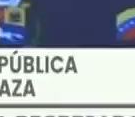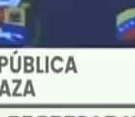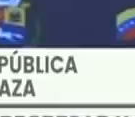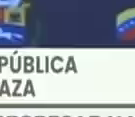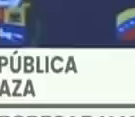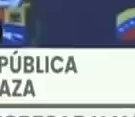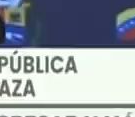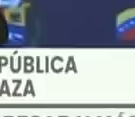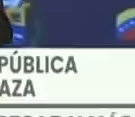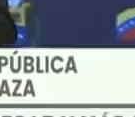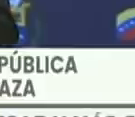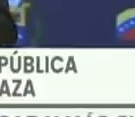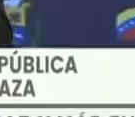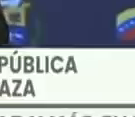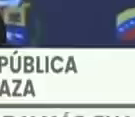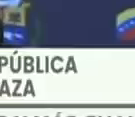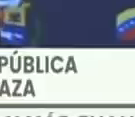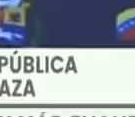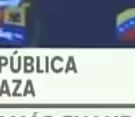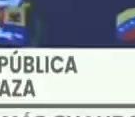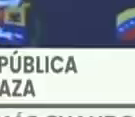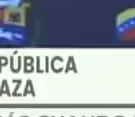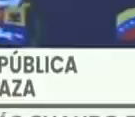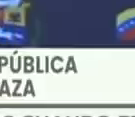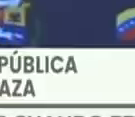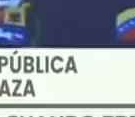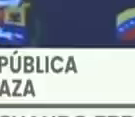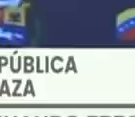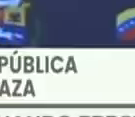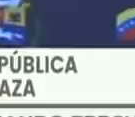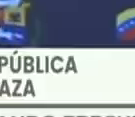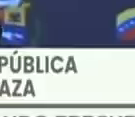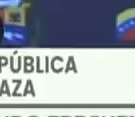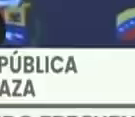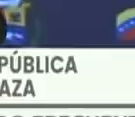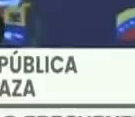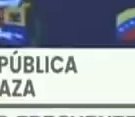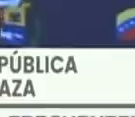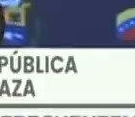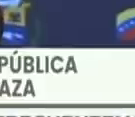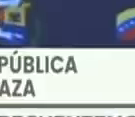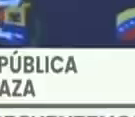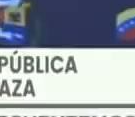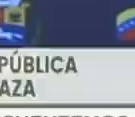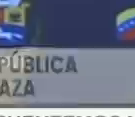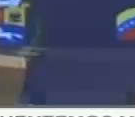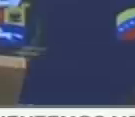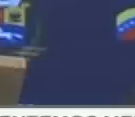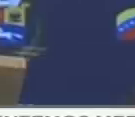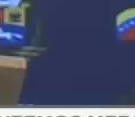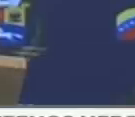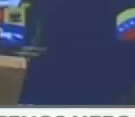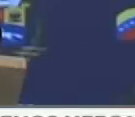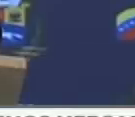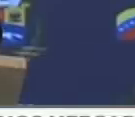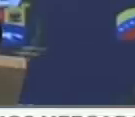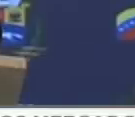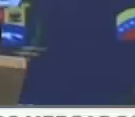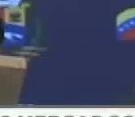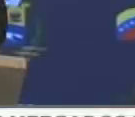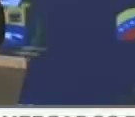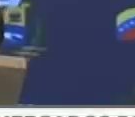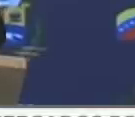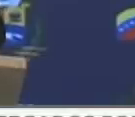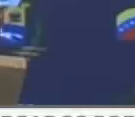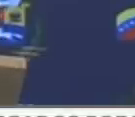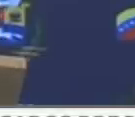territorio, con consecuencias en vidas humanas, con consecuencias en sufrimiento para el pueblo de la frontera,